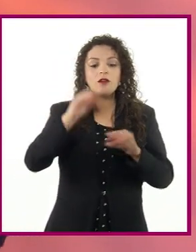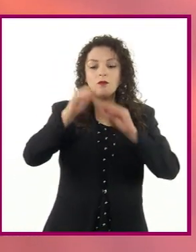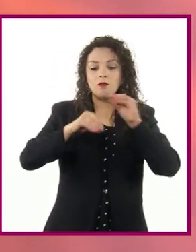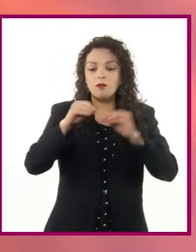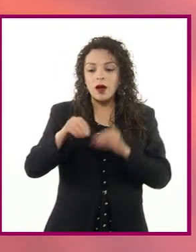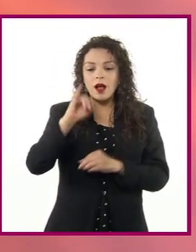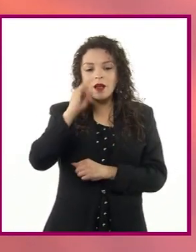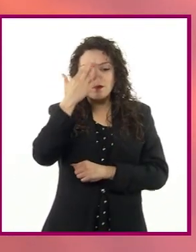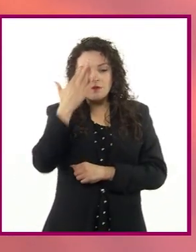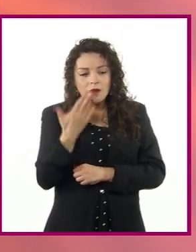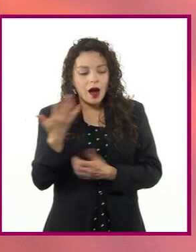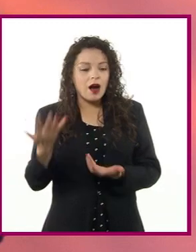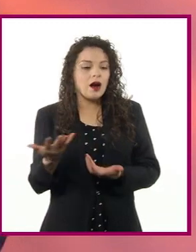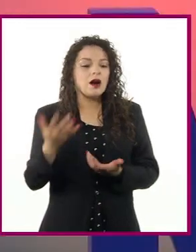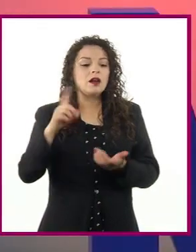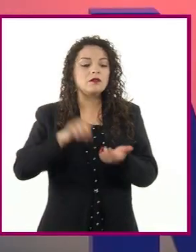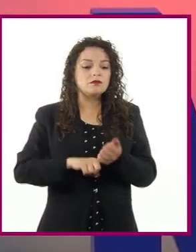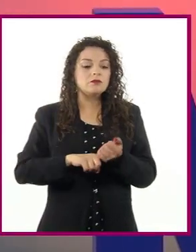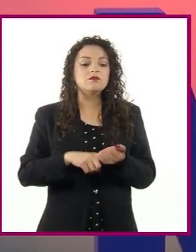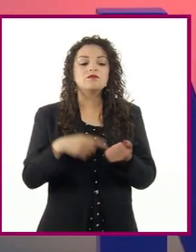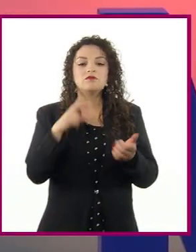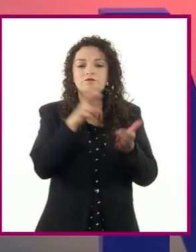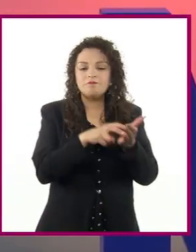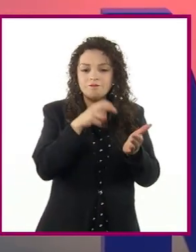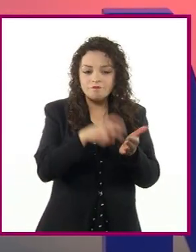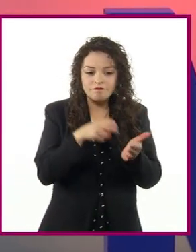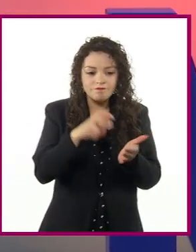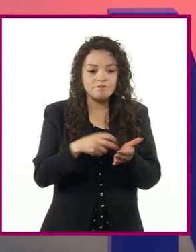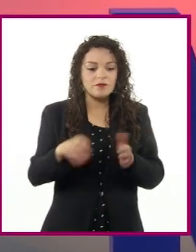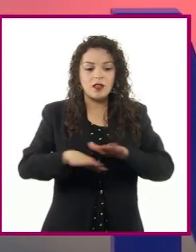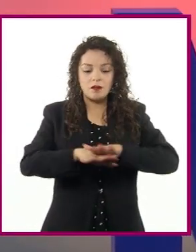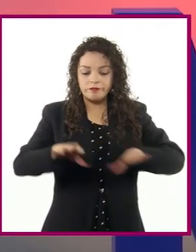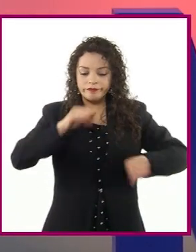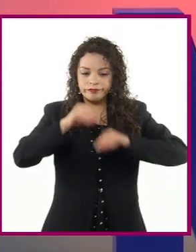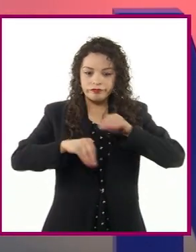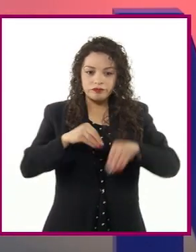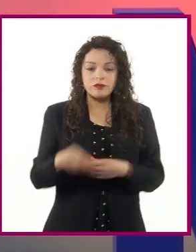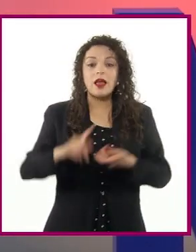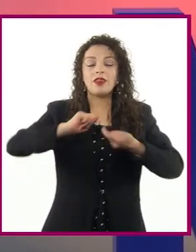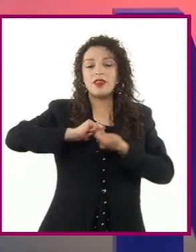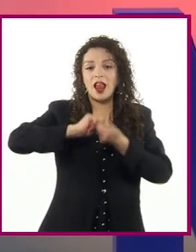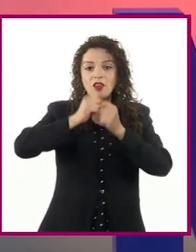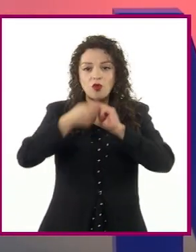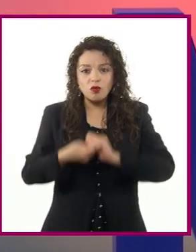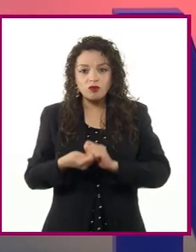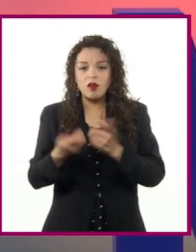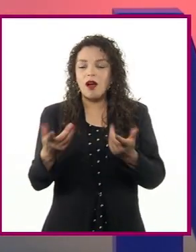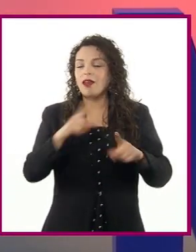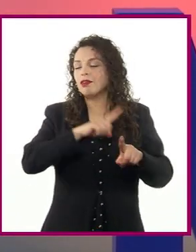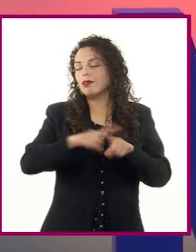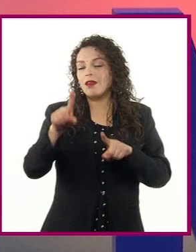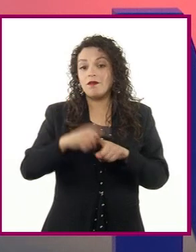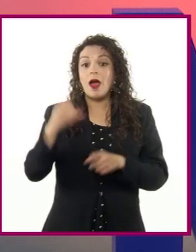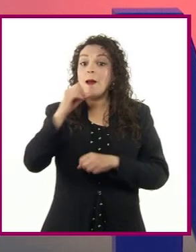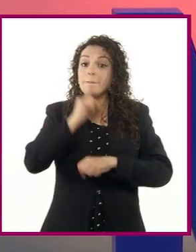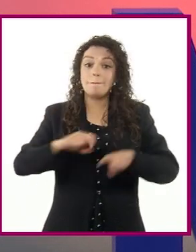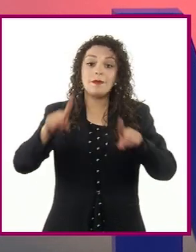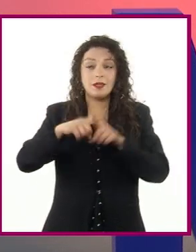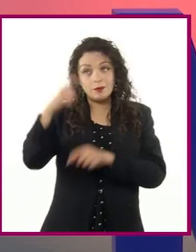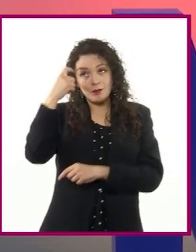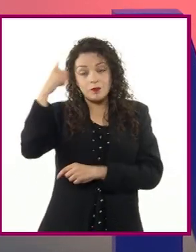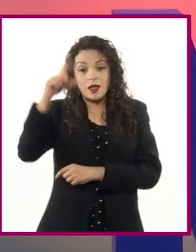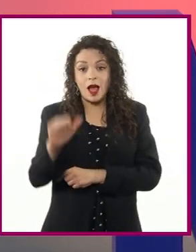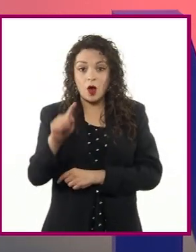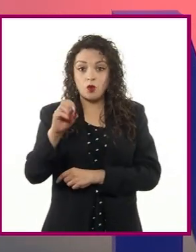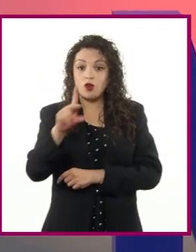estilo o textos, maquetadores, traductores, impresores, etc. Y por supuesto, el autor o autores de